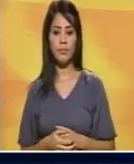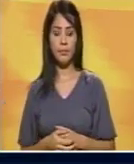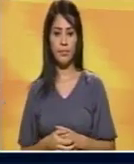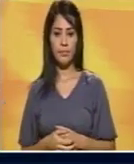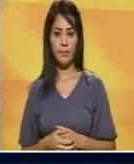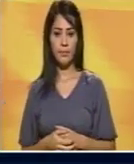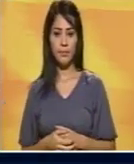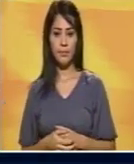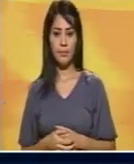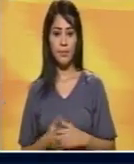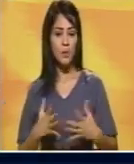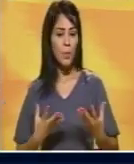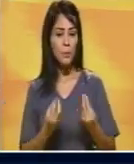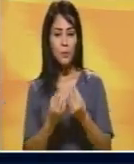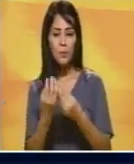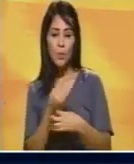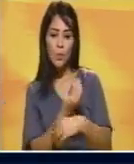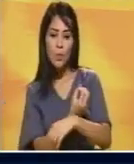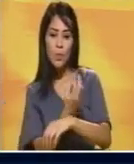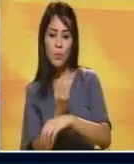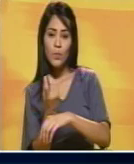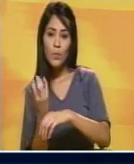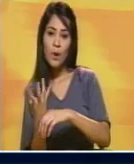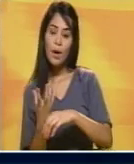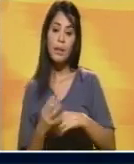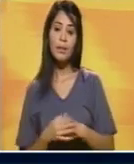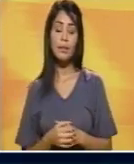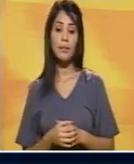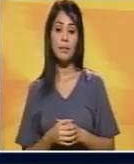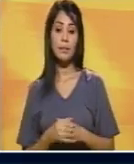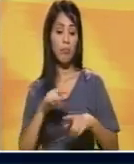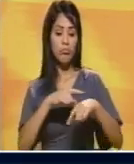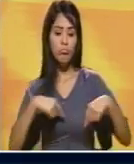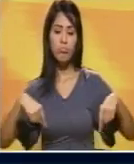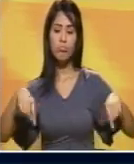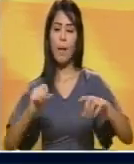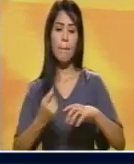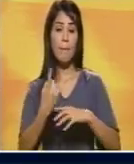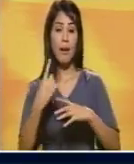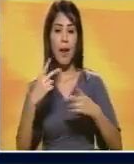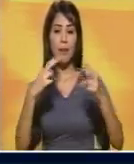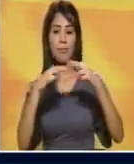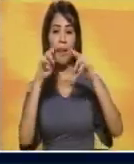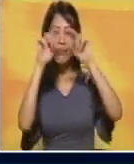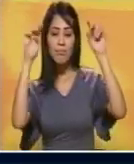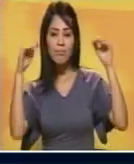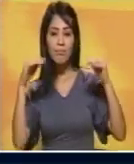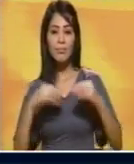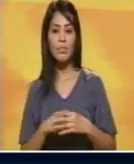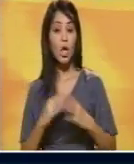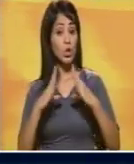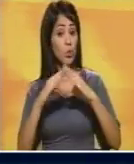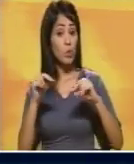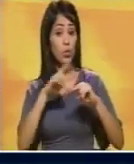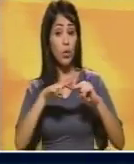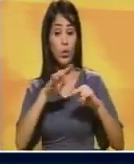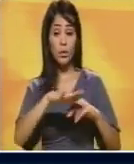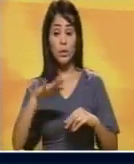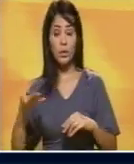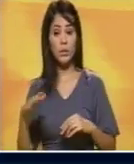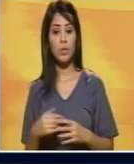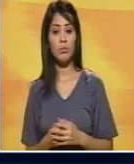categoría, con grama sintética, una cancha de primera, con tribunas techadas, donde todos los niños, no solo de